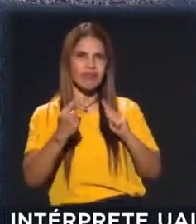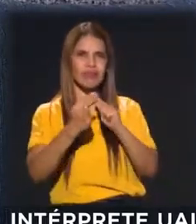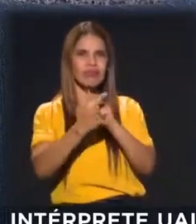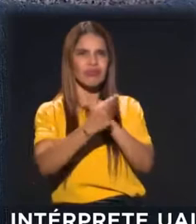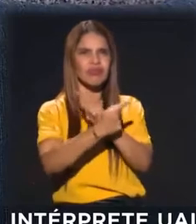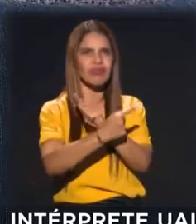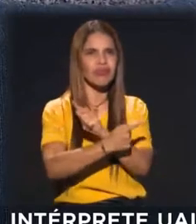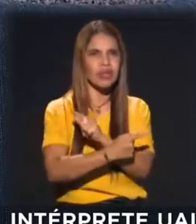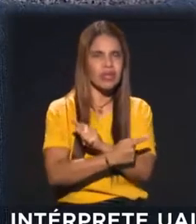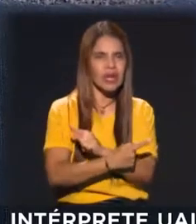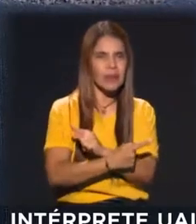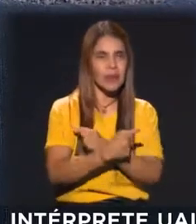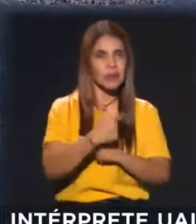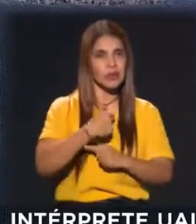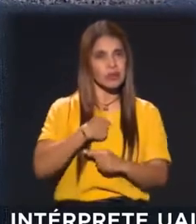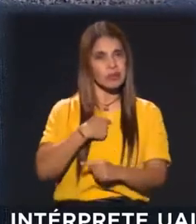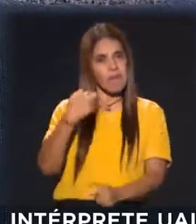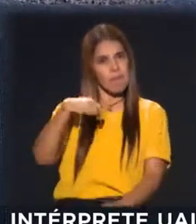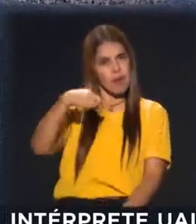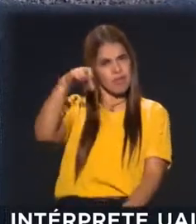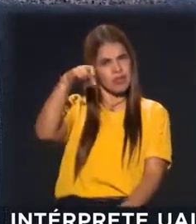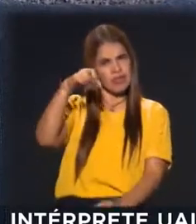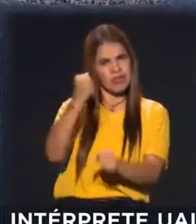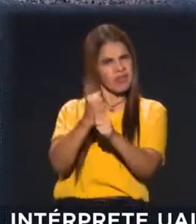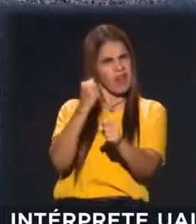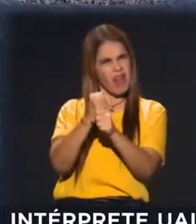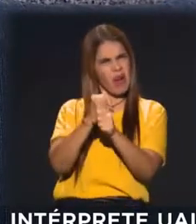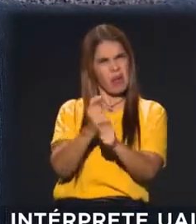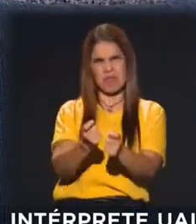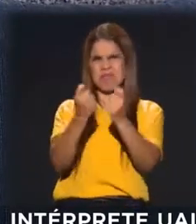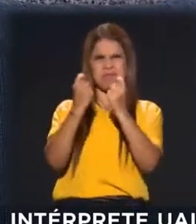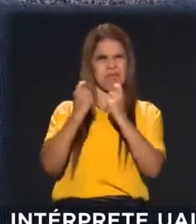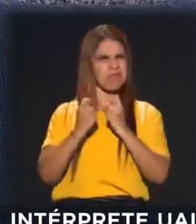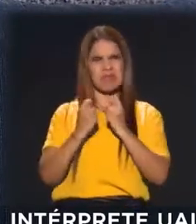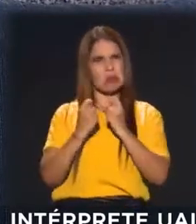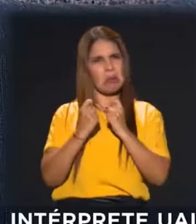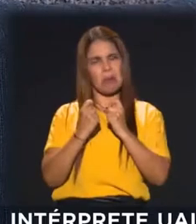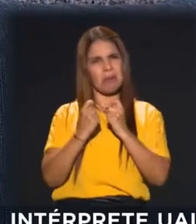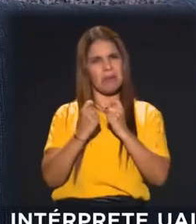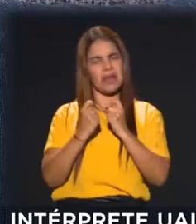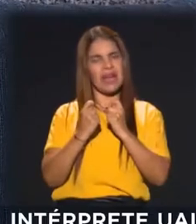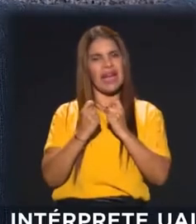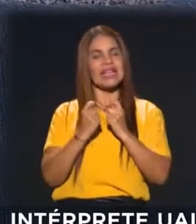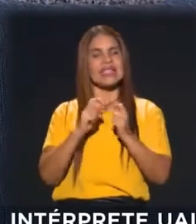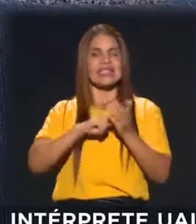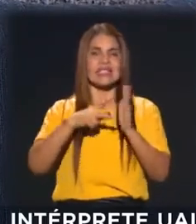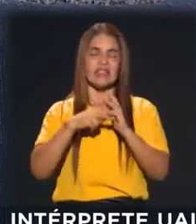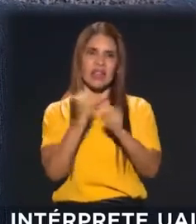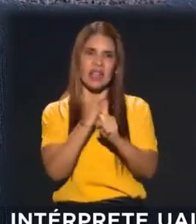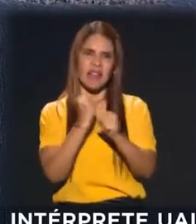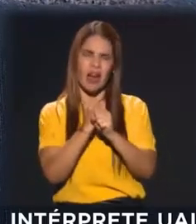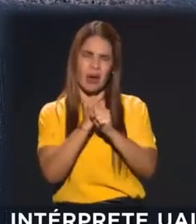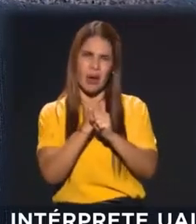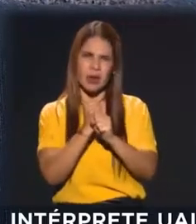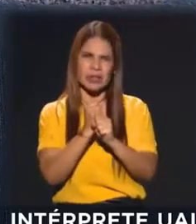creencias centrales. Es decir, que mi profesión no es un trabajo, ser maestro no es un trabajo. Realmente es un propósito de vida,